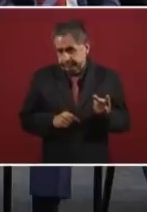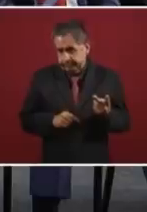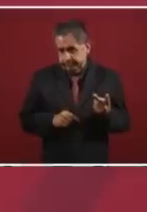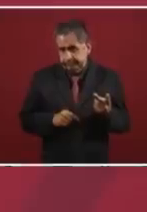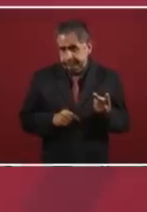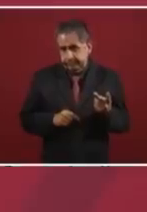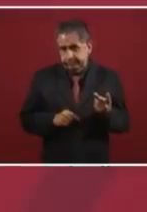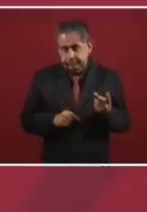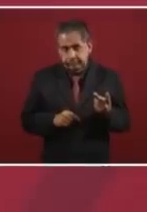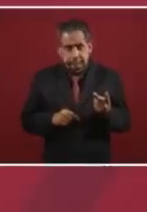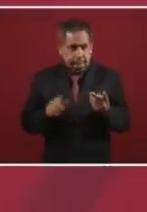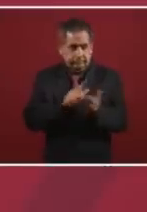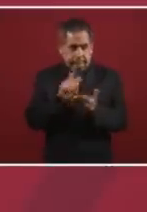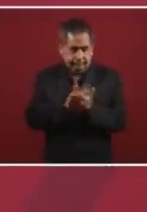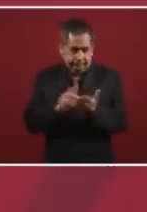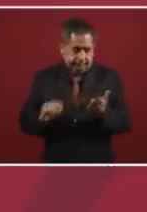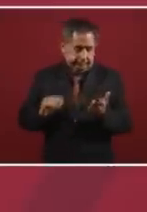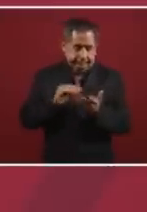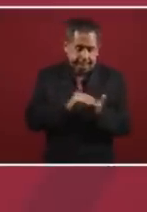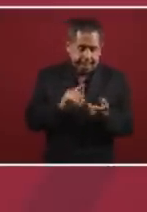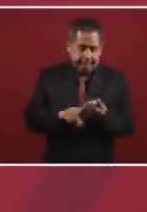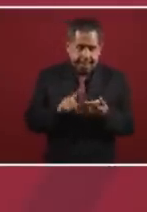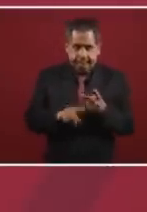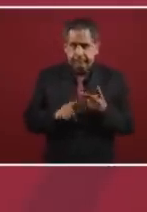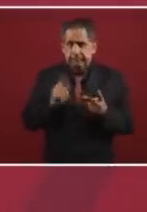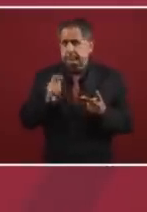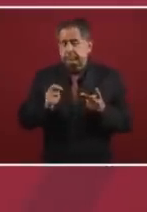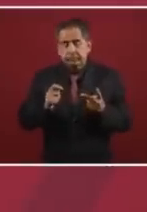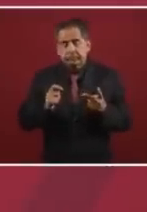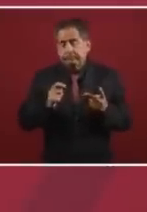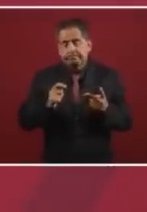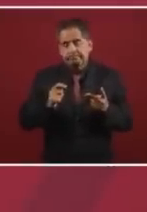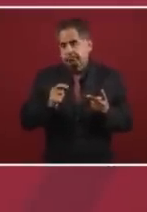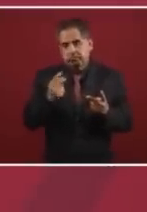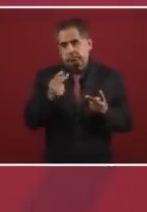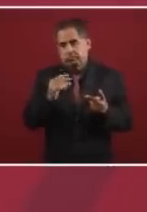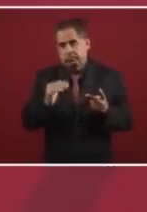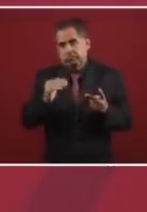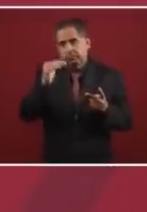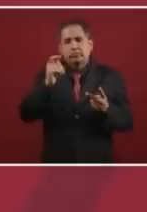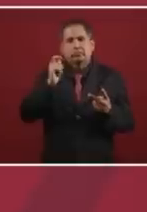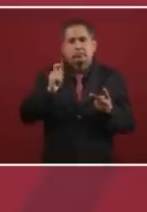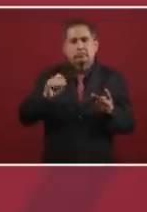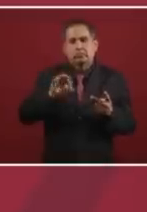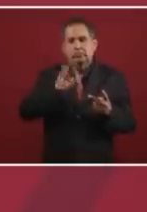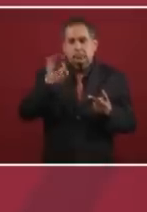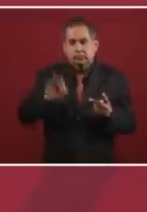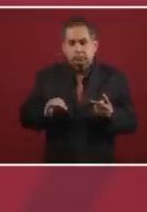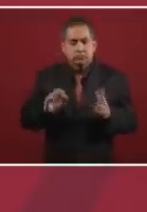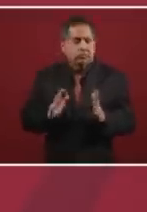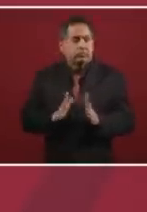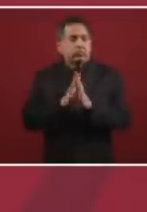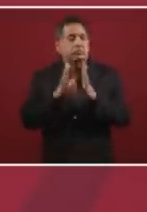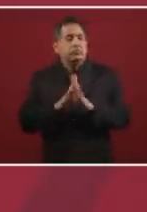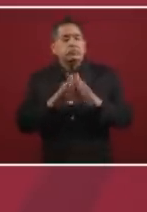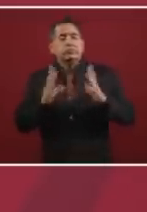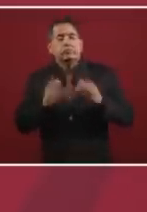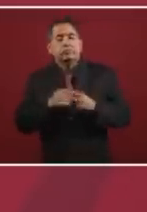ponen muy alto el porcentaje de participación